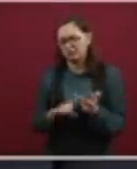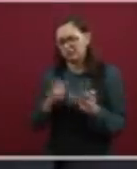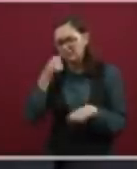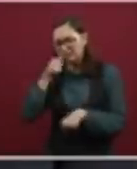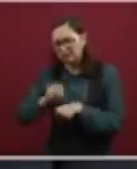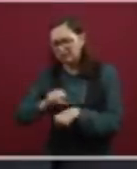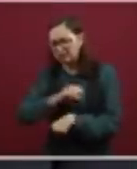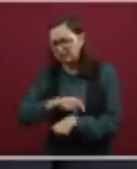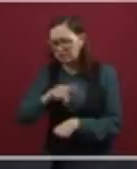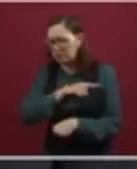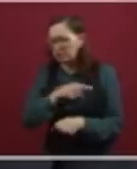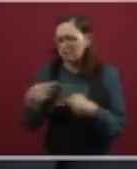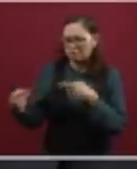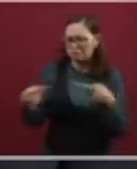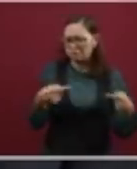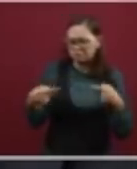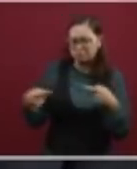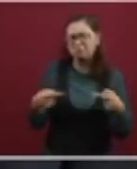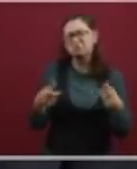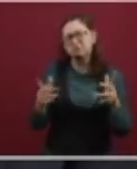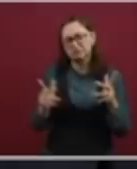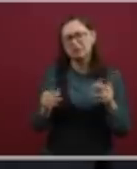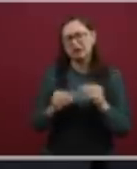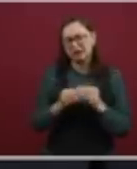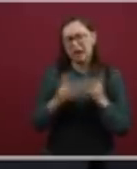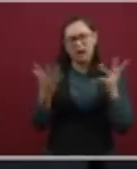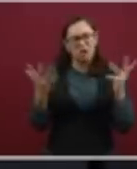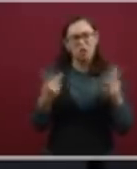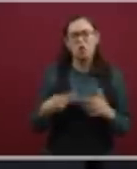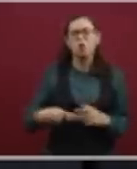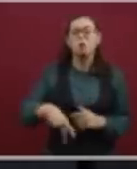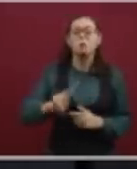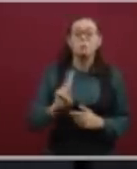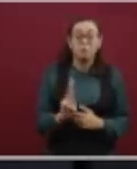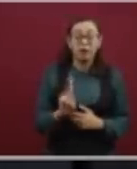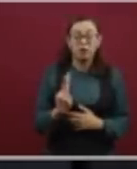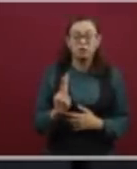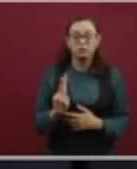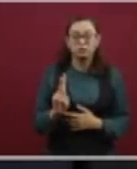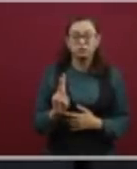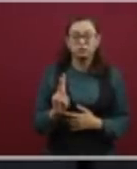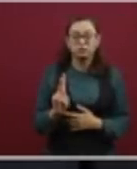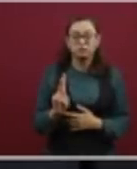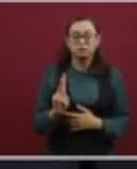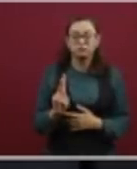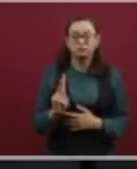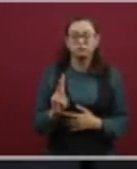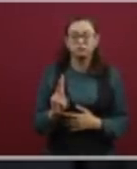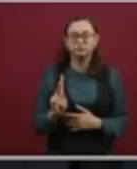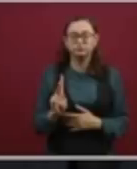Salud, pero ya hay una